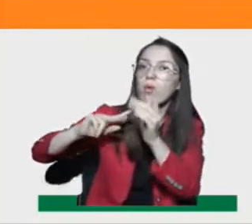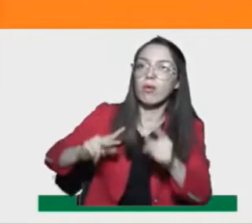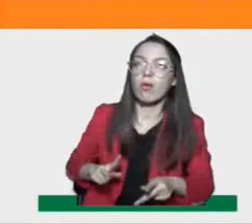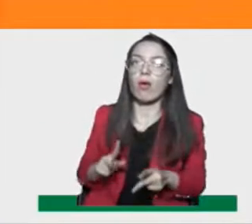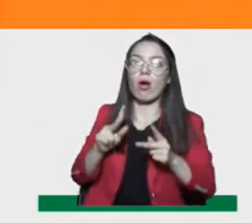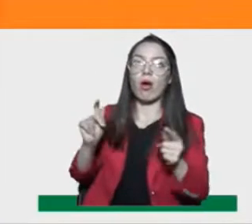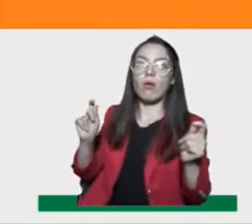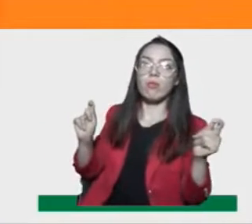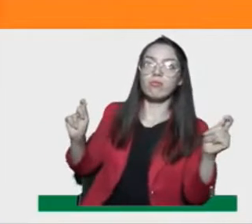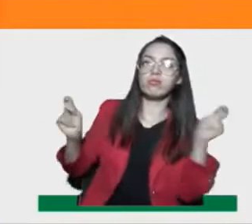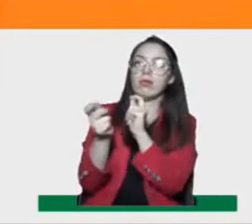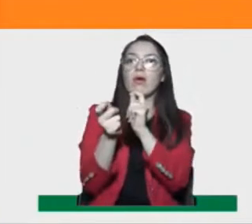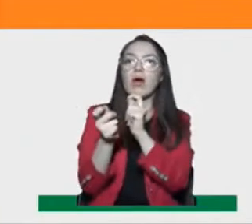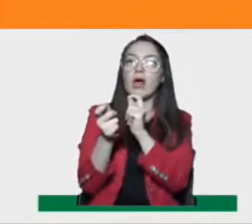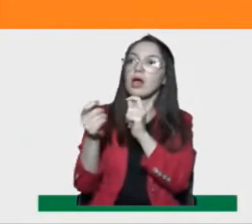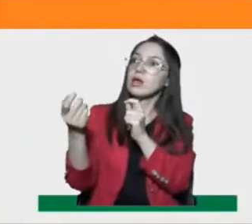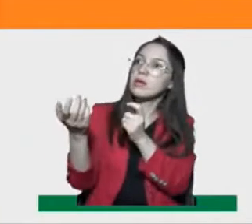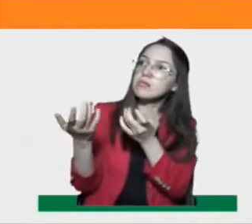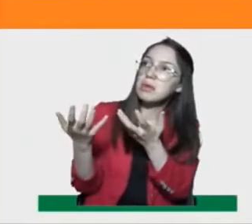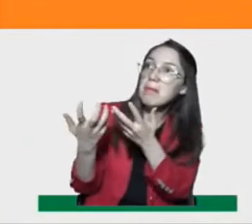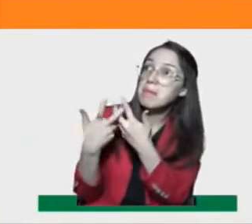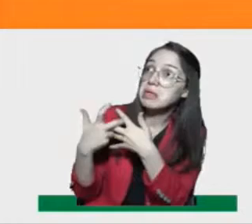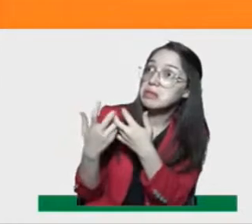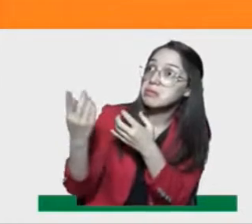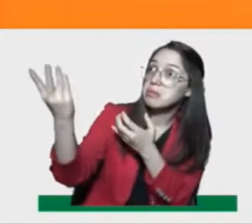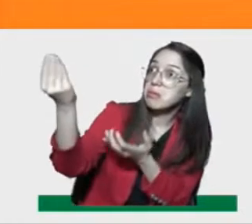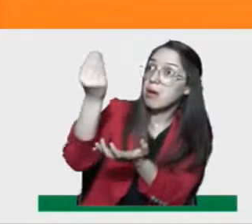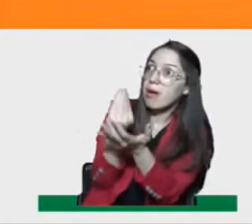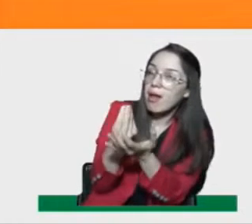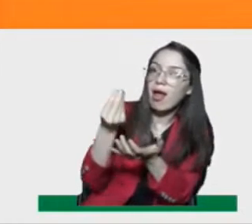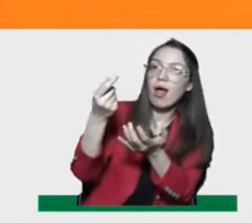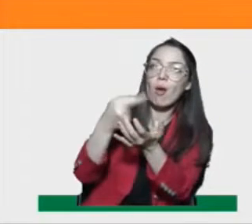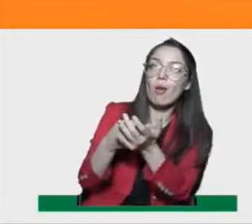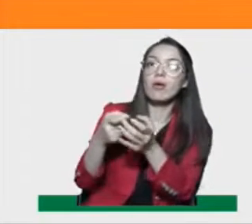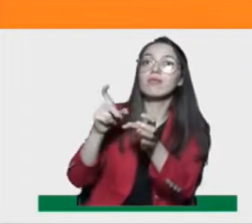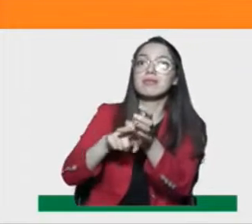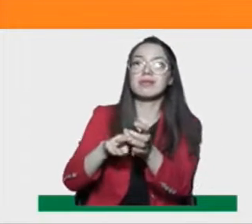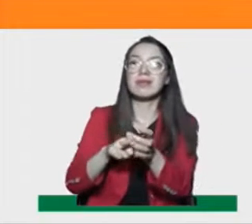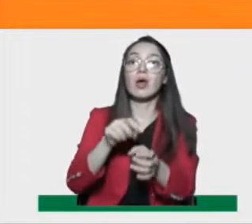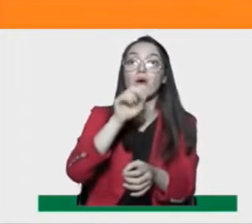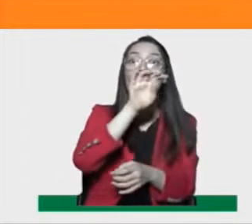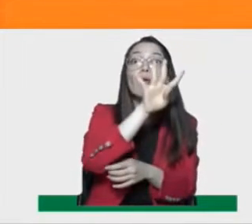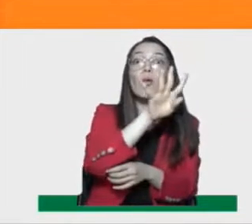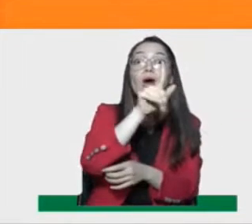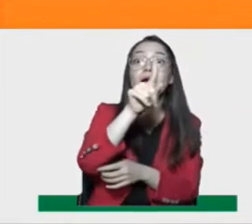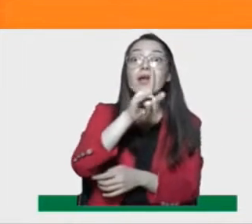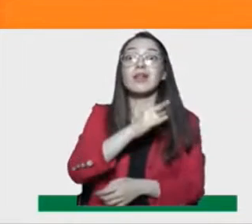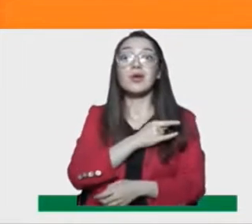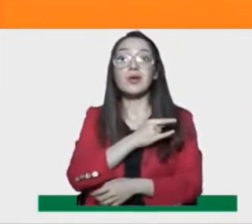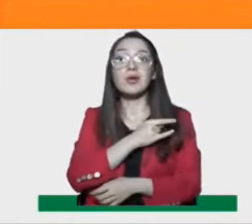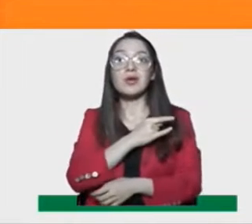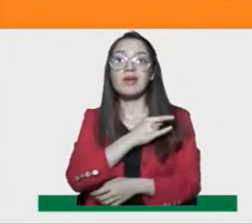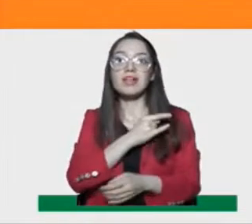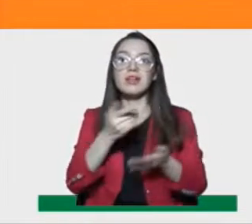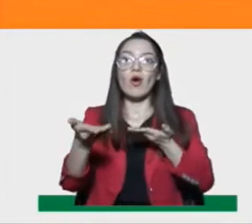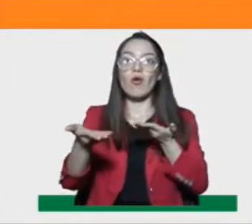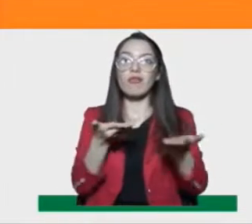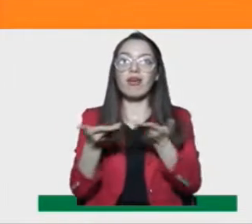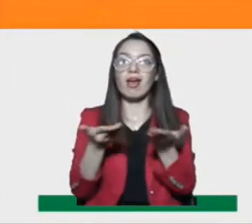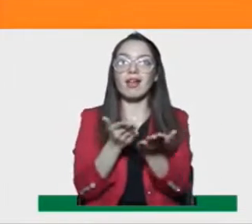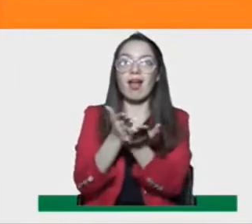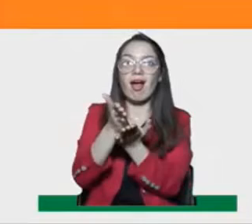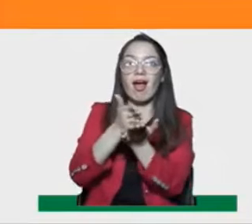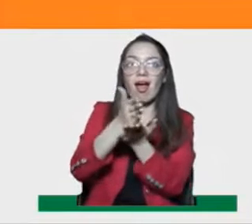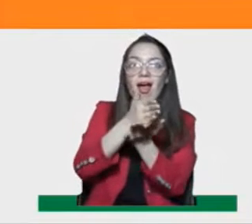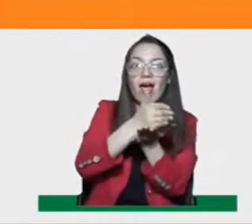diferente y de atraer nuevas inversiones. 41 universidades que generan todo tipo de ofertas académicas basadas también